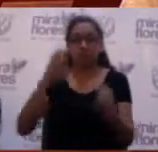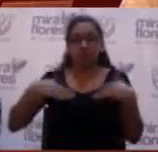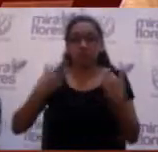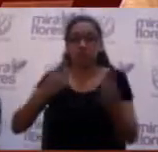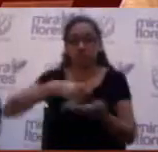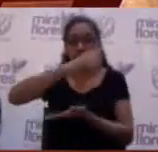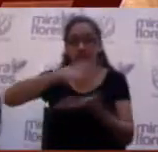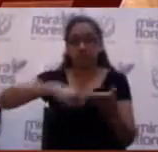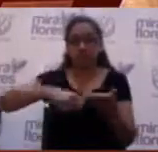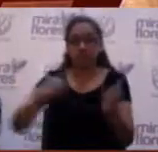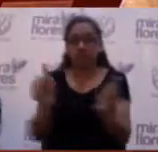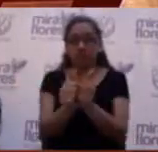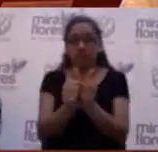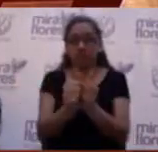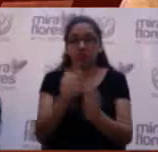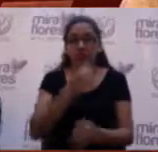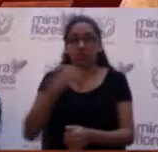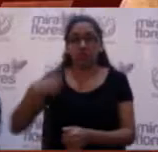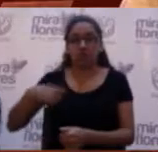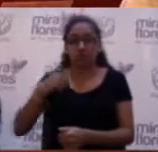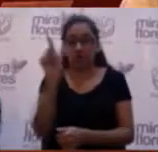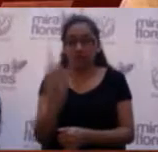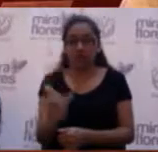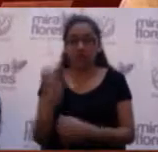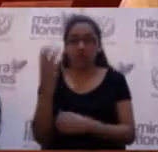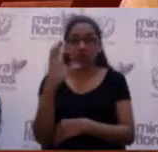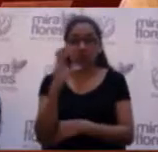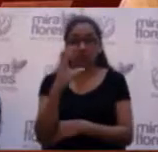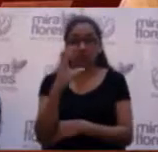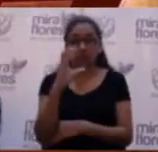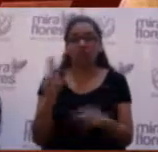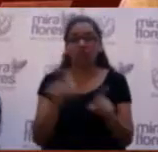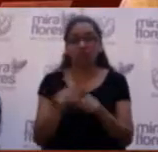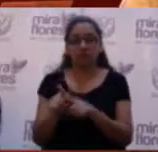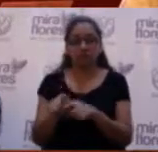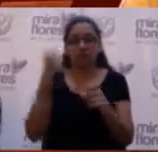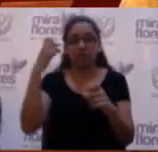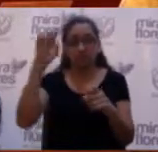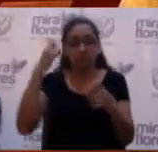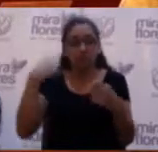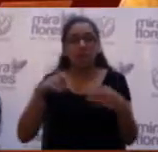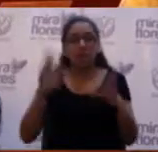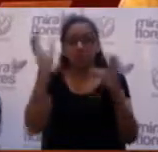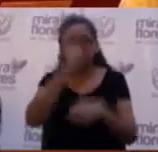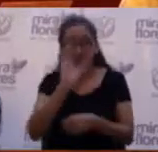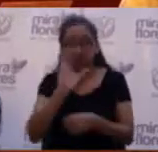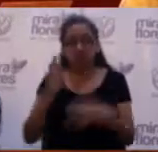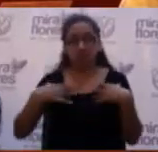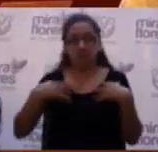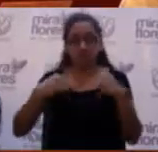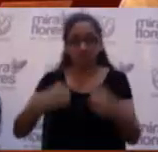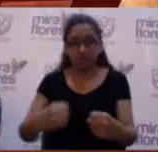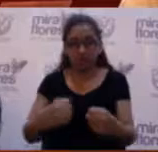firmarlo con el alcalde Medellín, para buscar tener objetivos de fortalecimiento